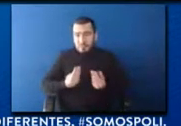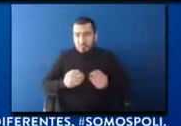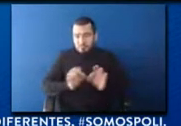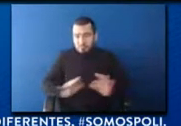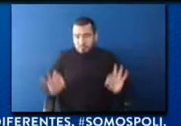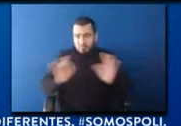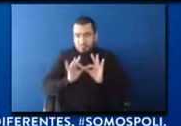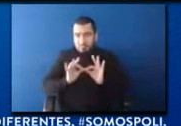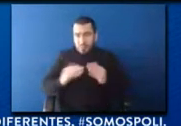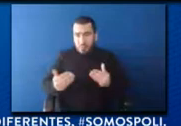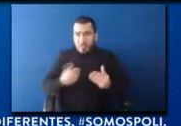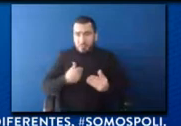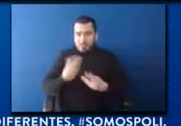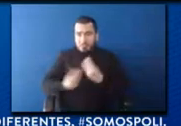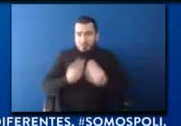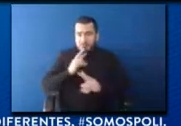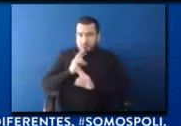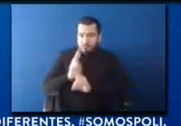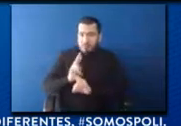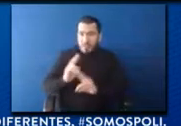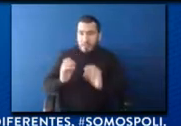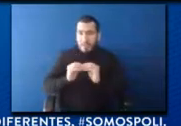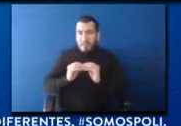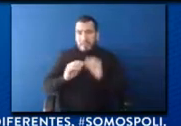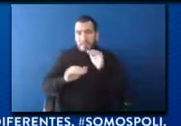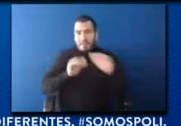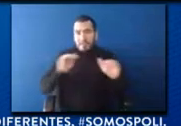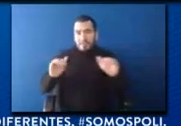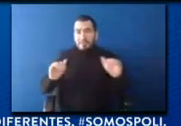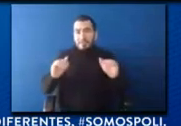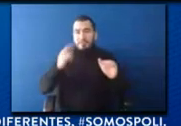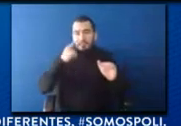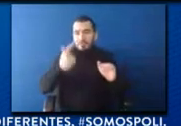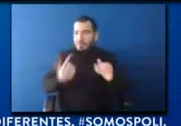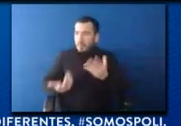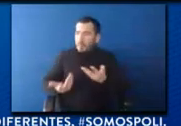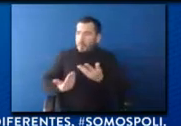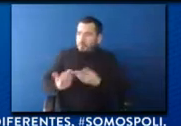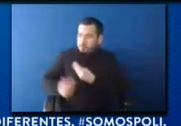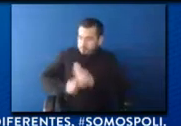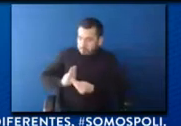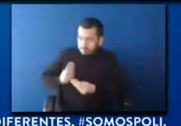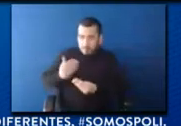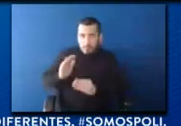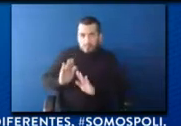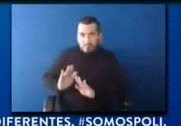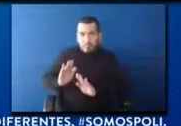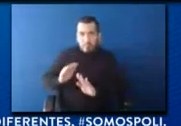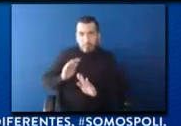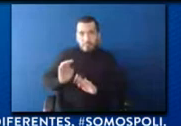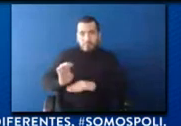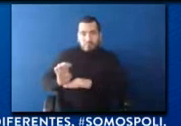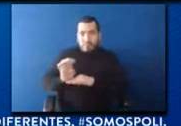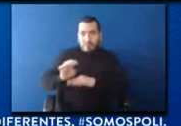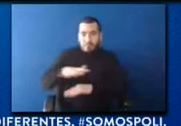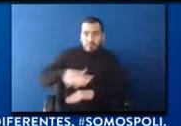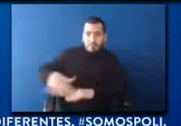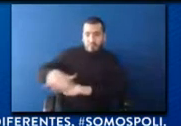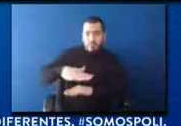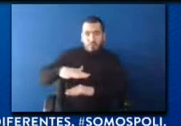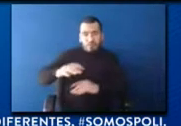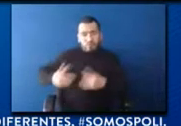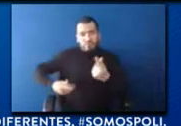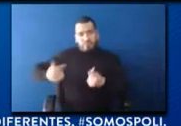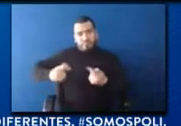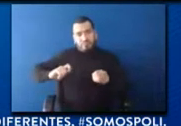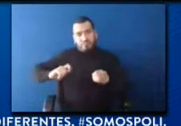transformación digital lo que debe procurar es creación de unos entornos financieros diferentes. Las super apps, ¿qué es lo que